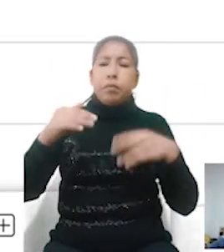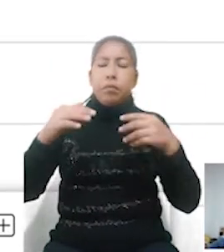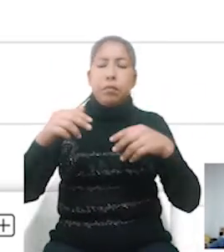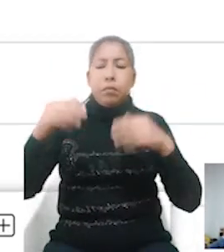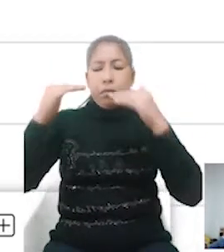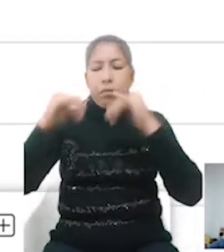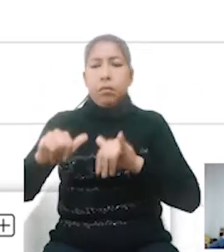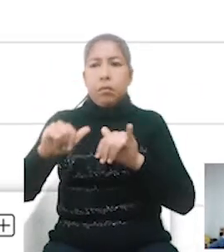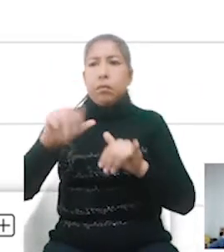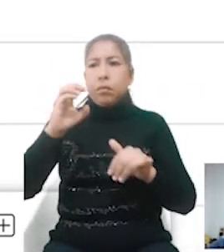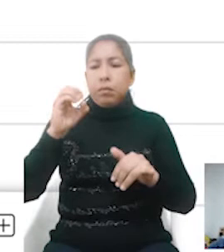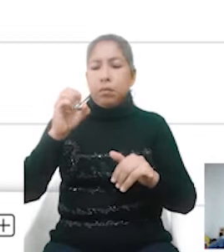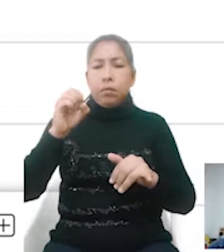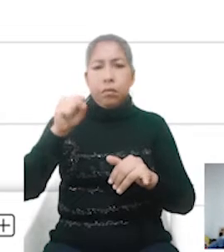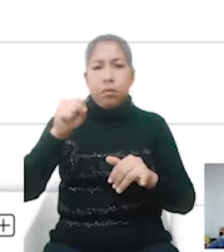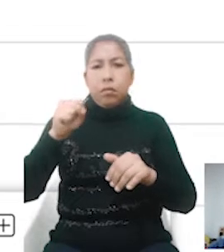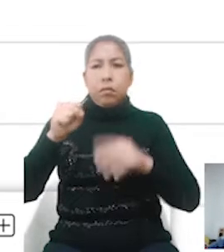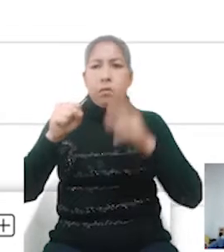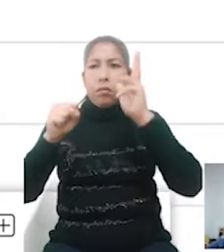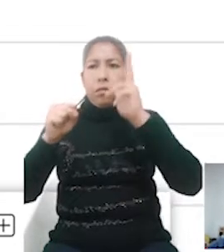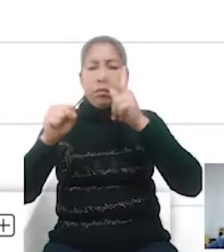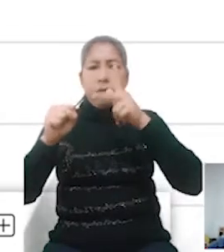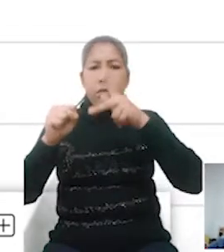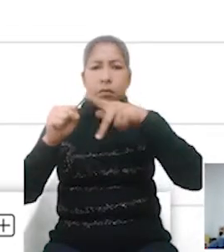centímetros, o su valor en decimales